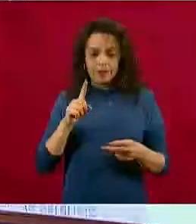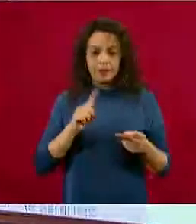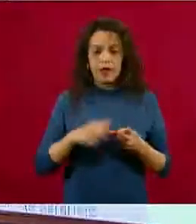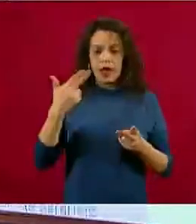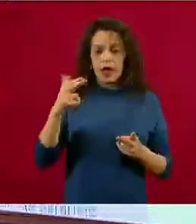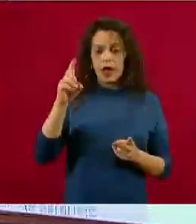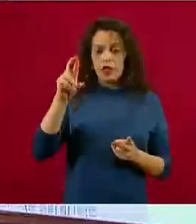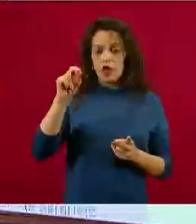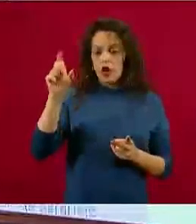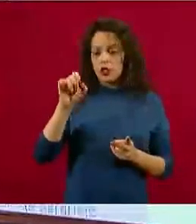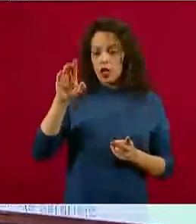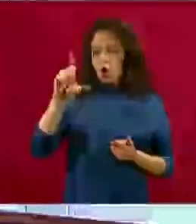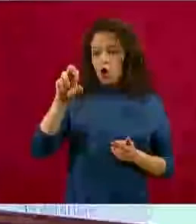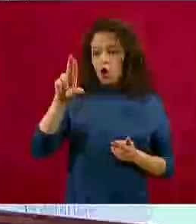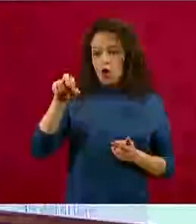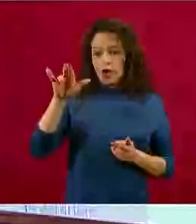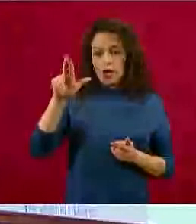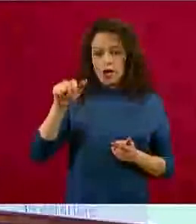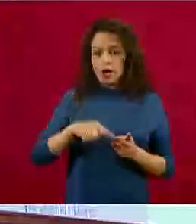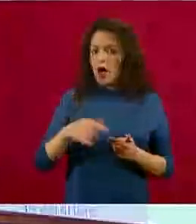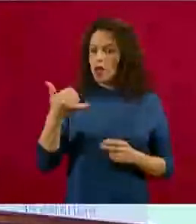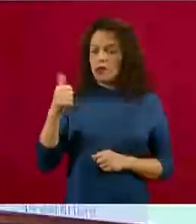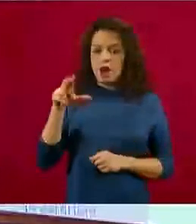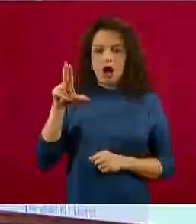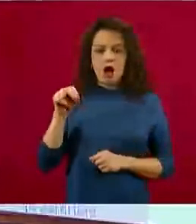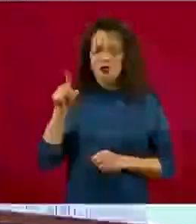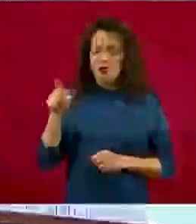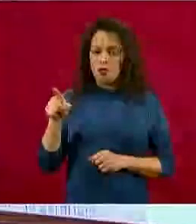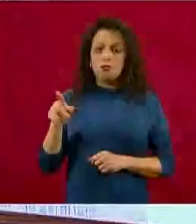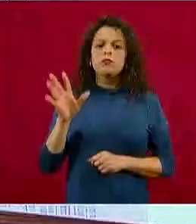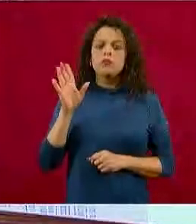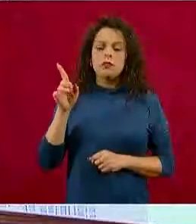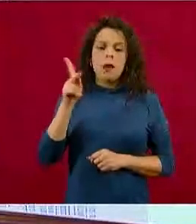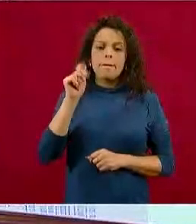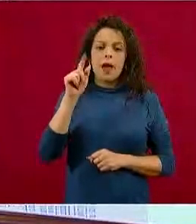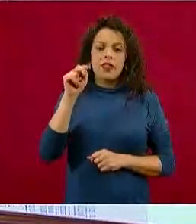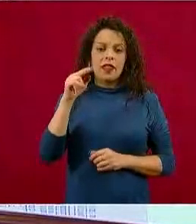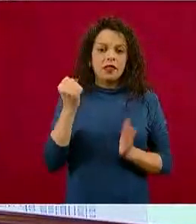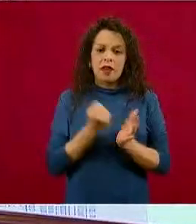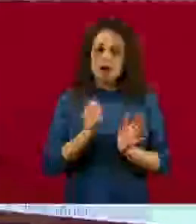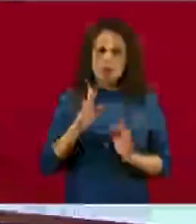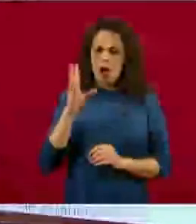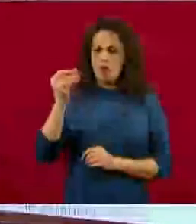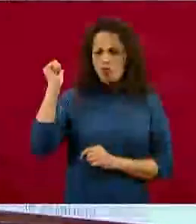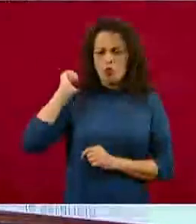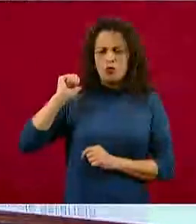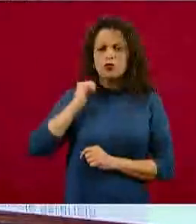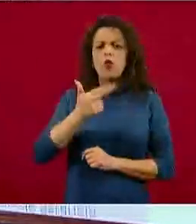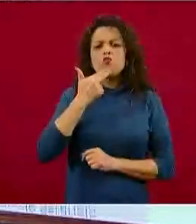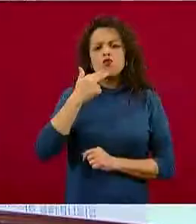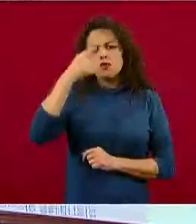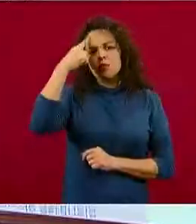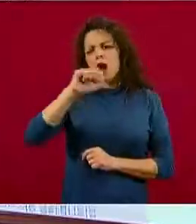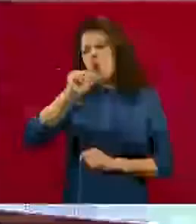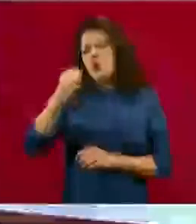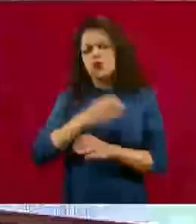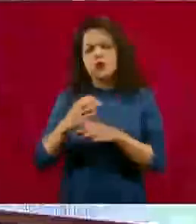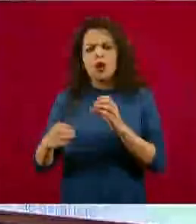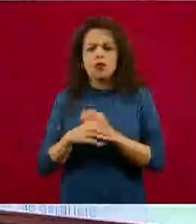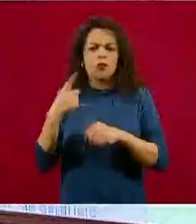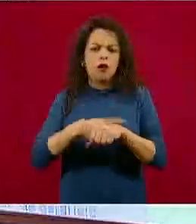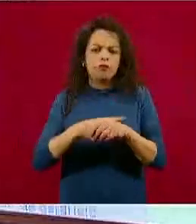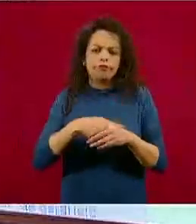hidroxicloroquina, ya no tiene patente, es un producto bastante antiguo, que se utiliza primariamente para otras indicaciones, es un fármaco